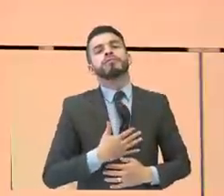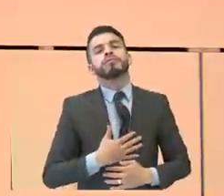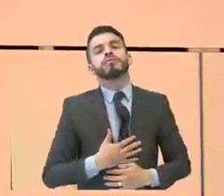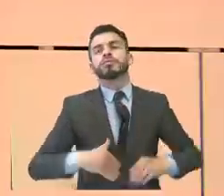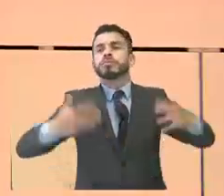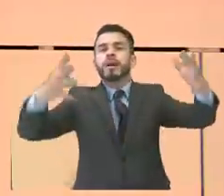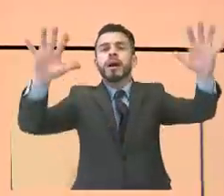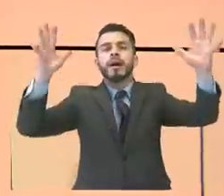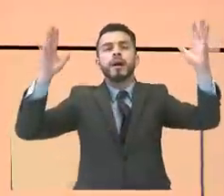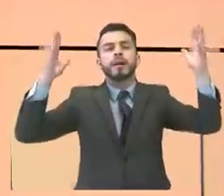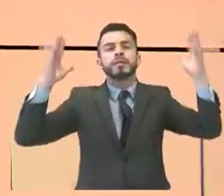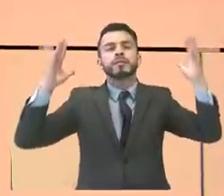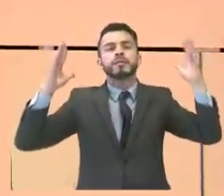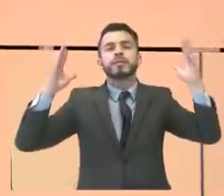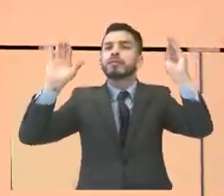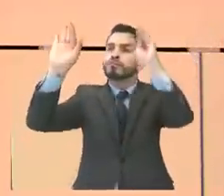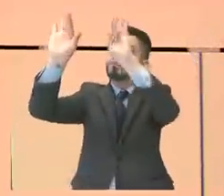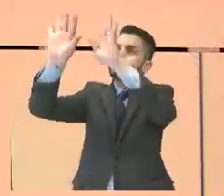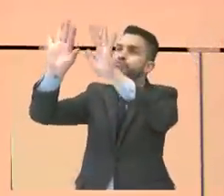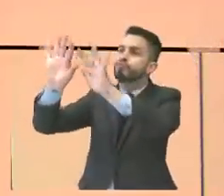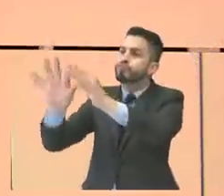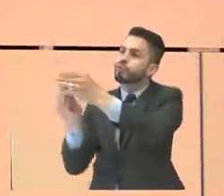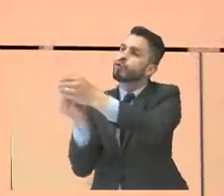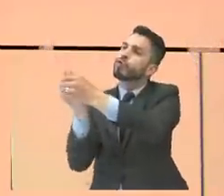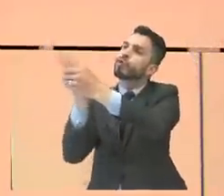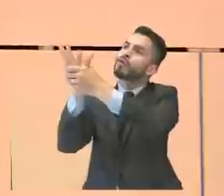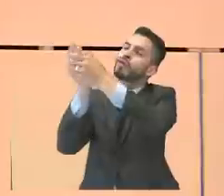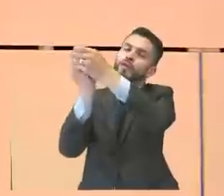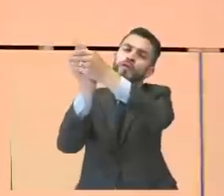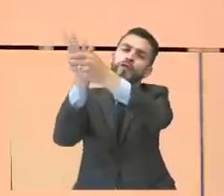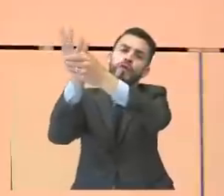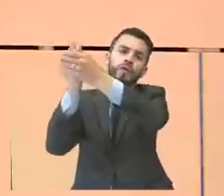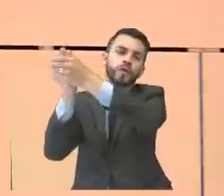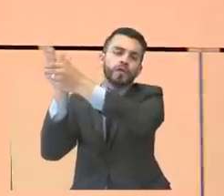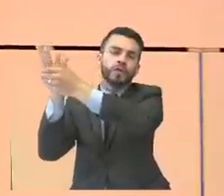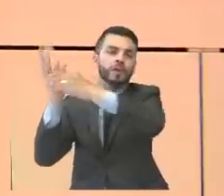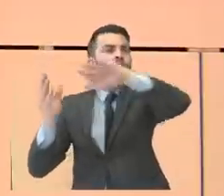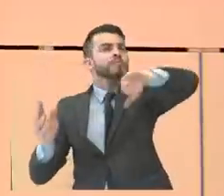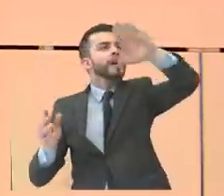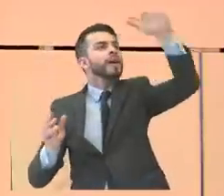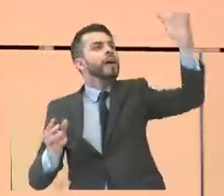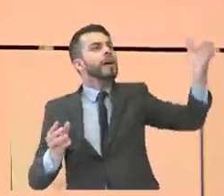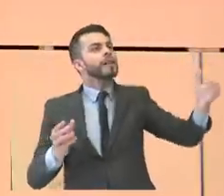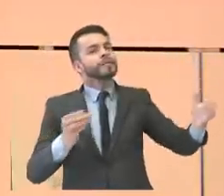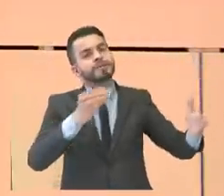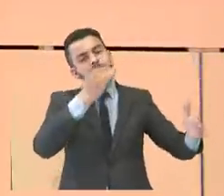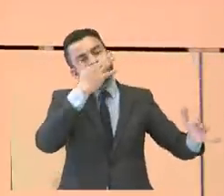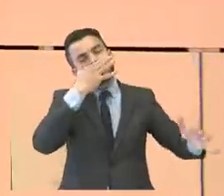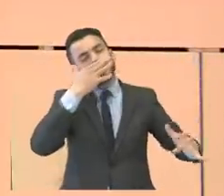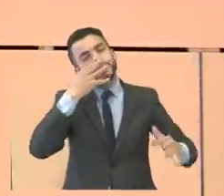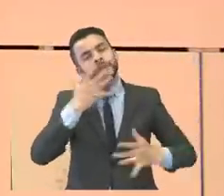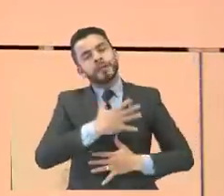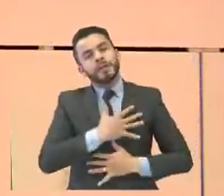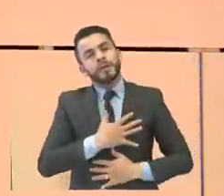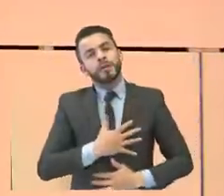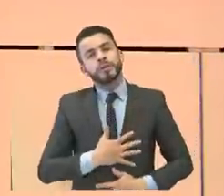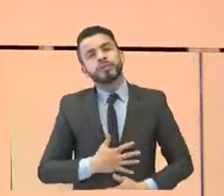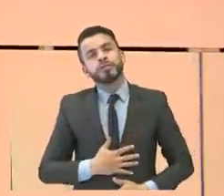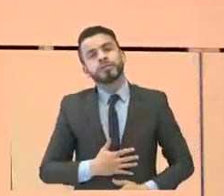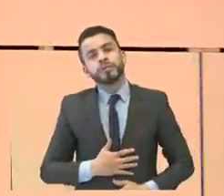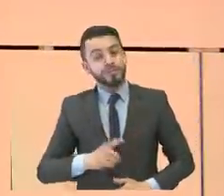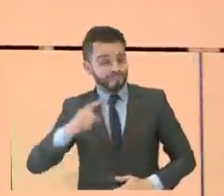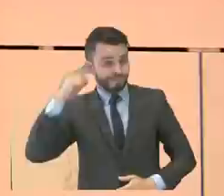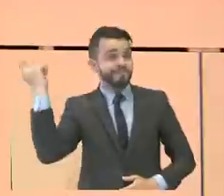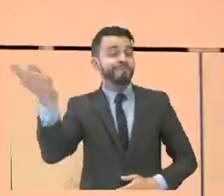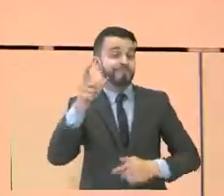más conexión con los cerros orientales, etc. De manera que los ciudadanos tienen claro qué es un corredor